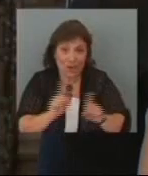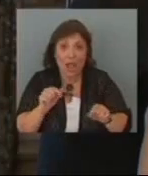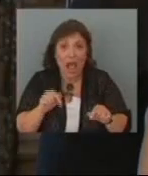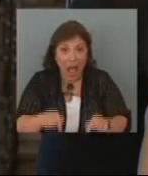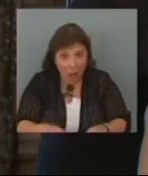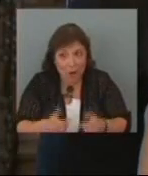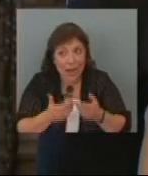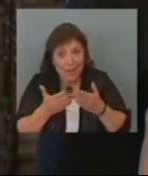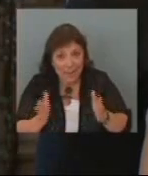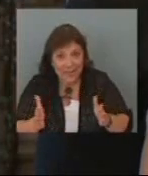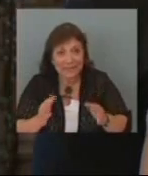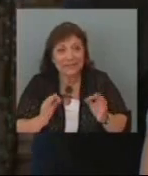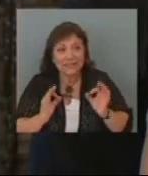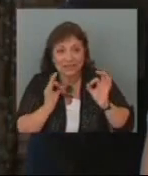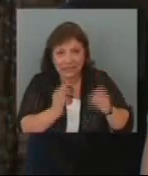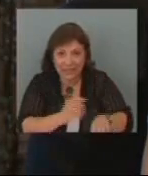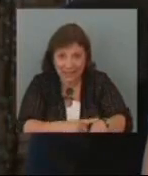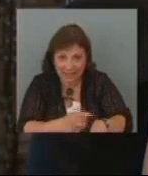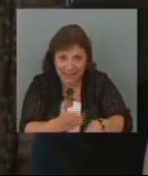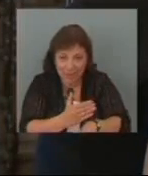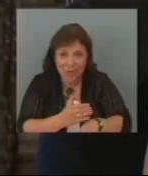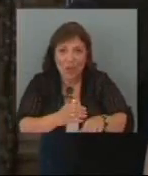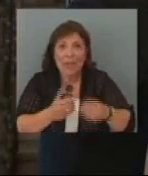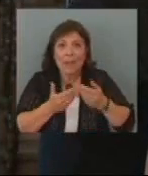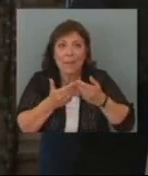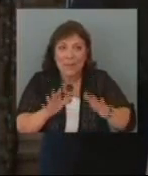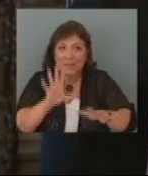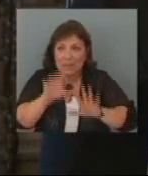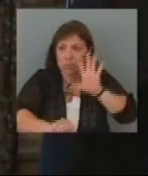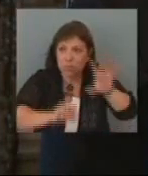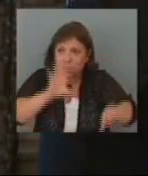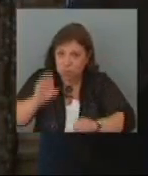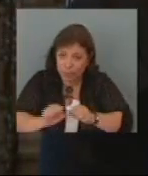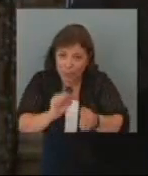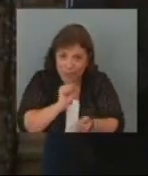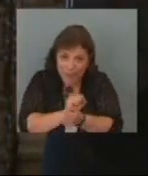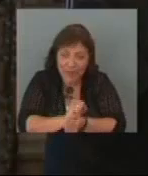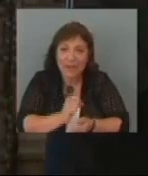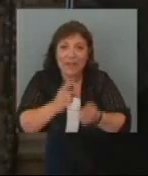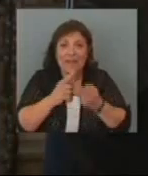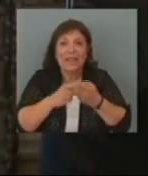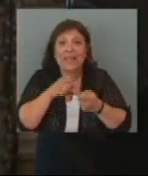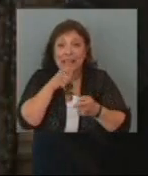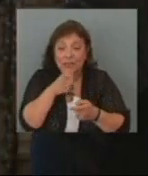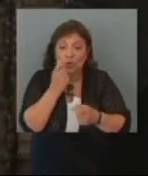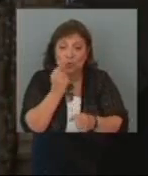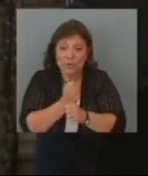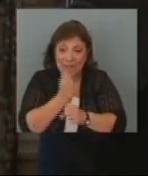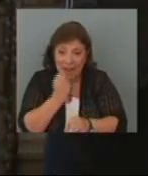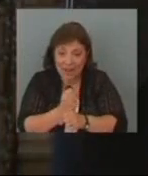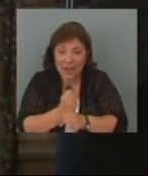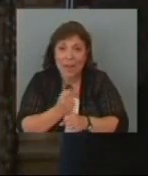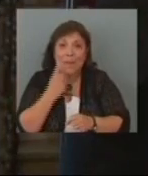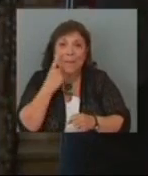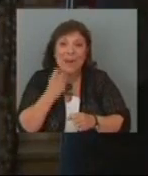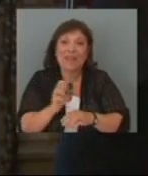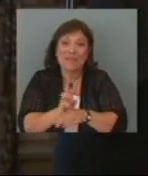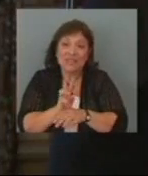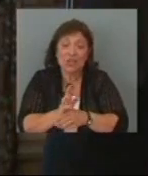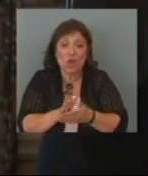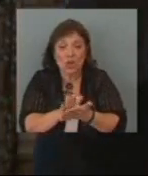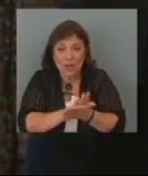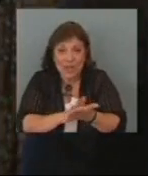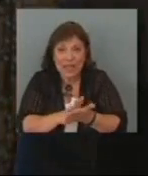tiempo, empieza a detener a quienes están cometiendo los delitos, y eso es una función preventiva,